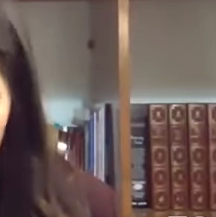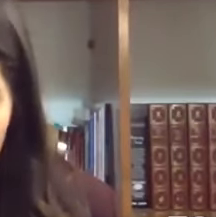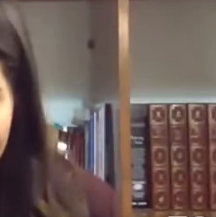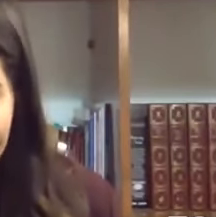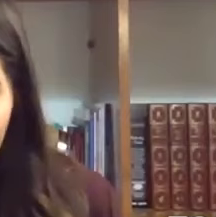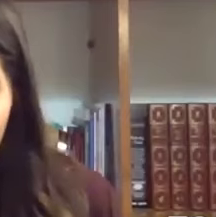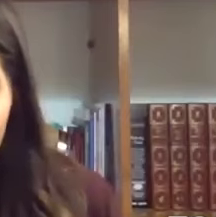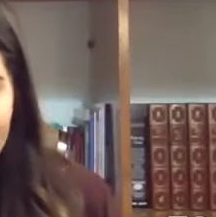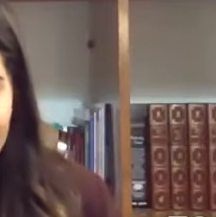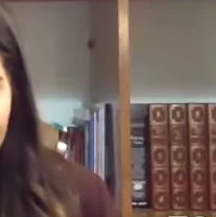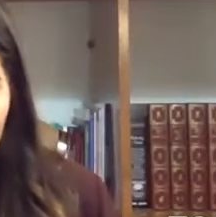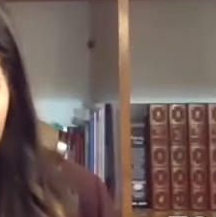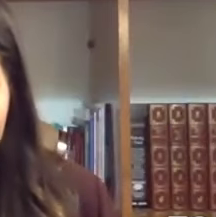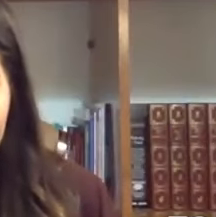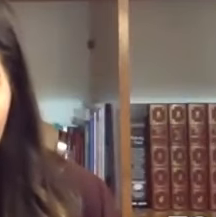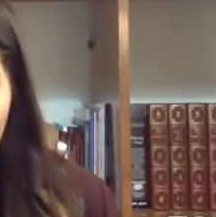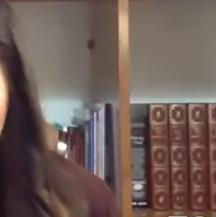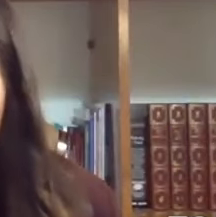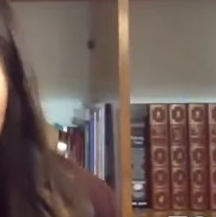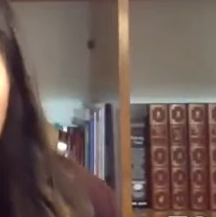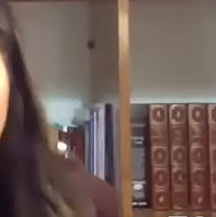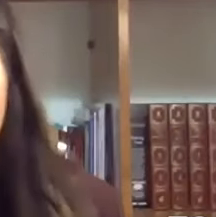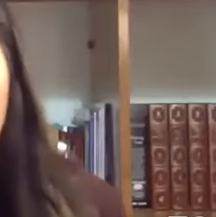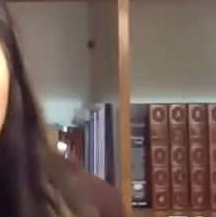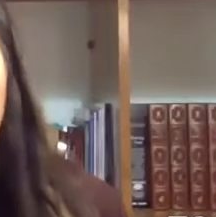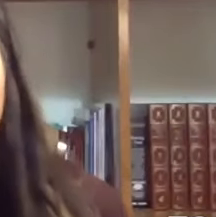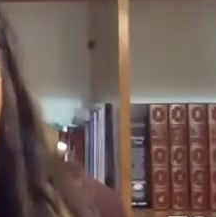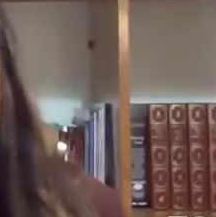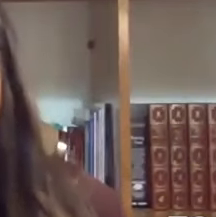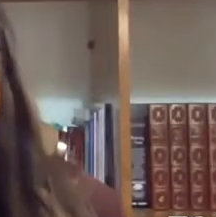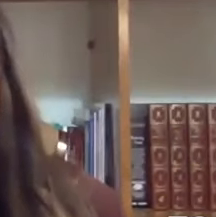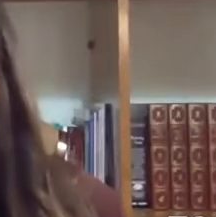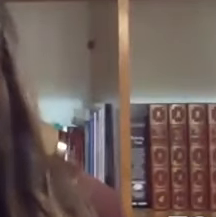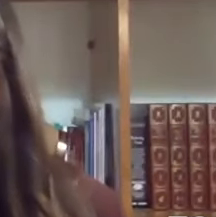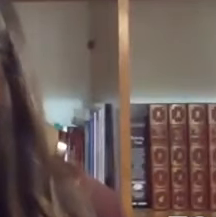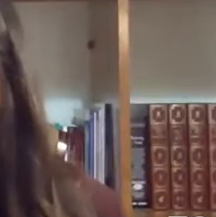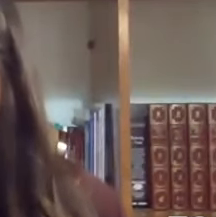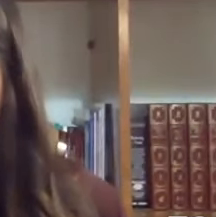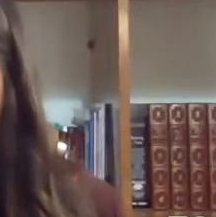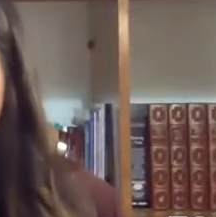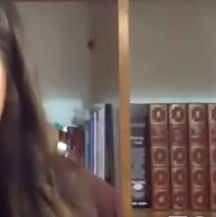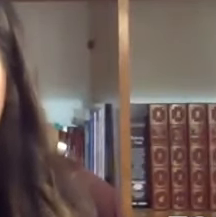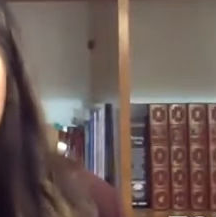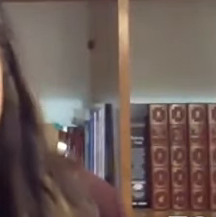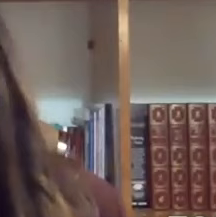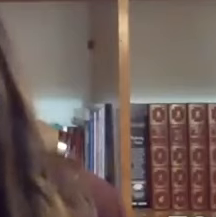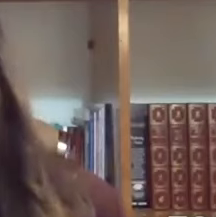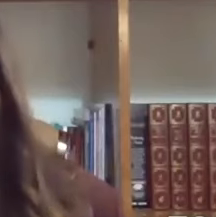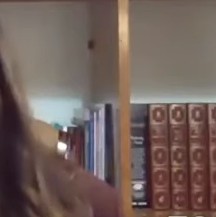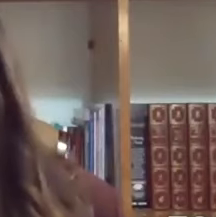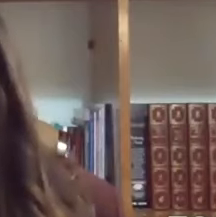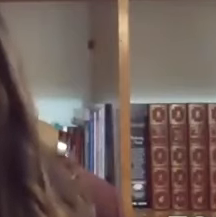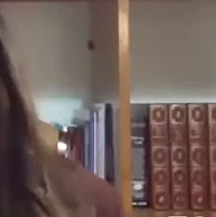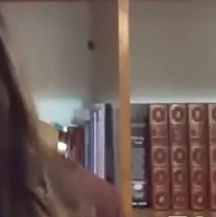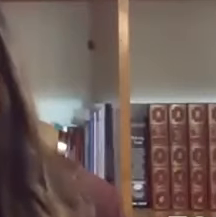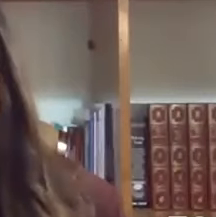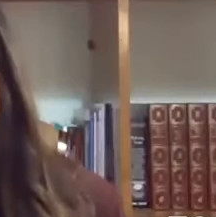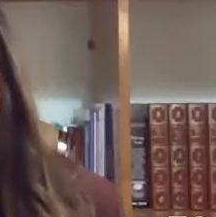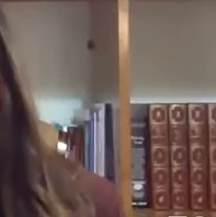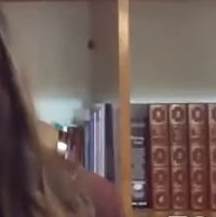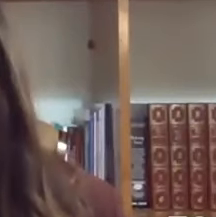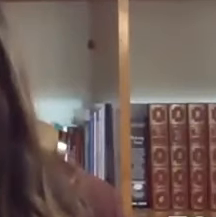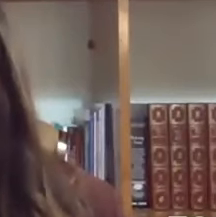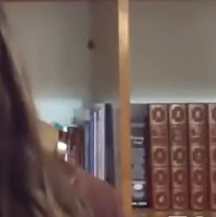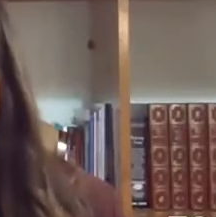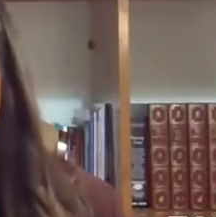de fondo. Considero que por alguna cuestión cultural, quizá social, se cree que las mujeres, al ser las